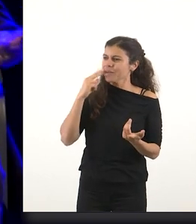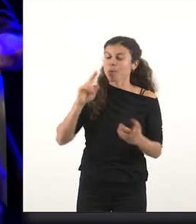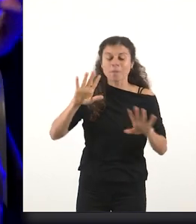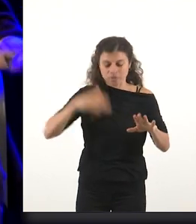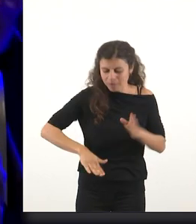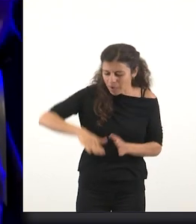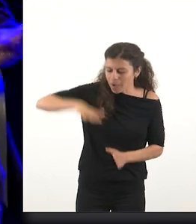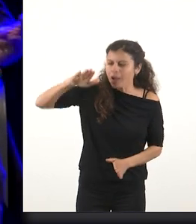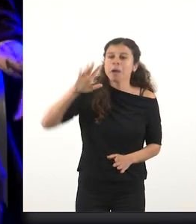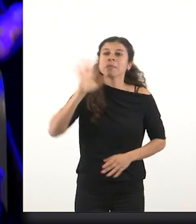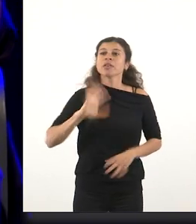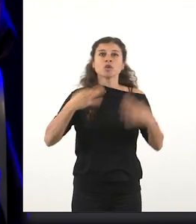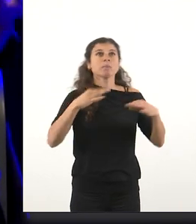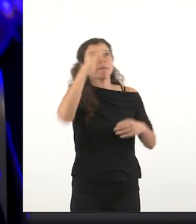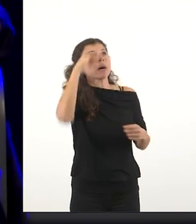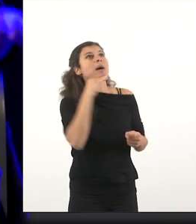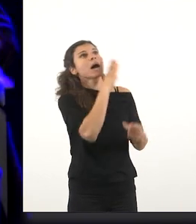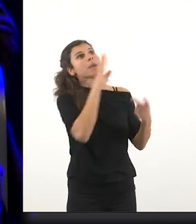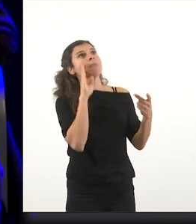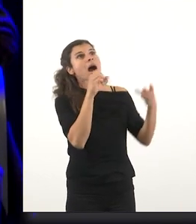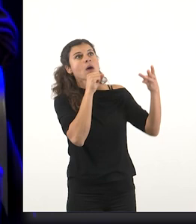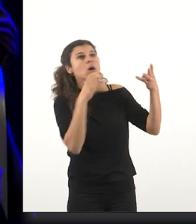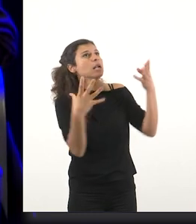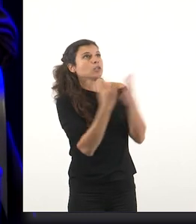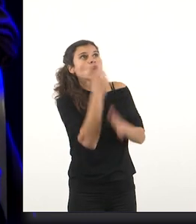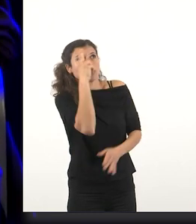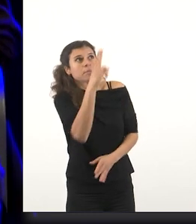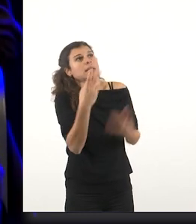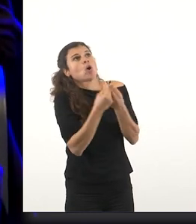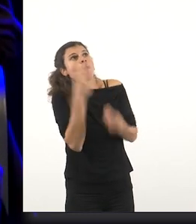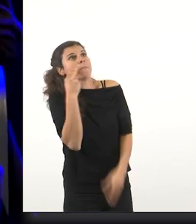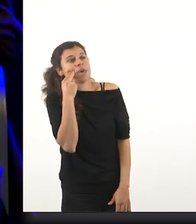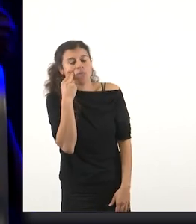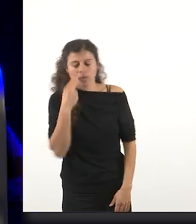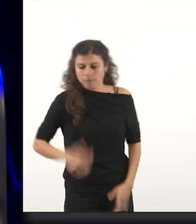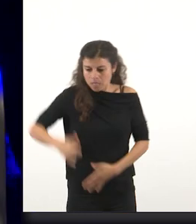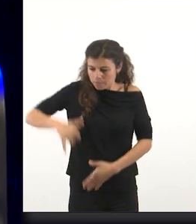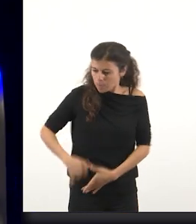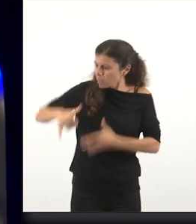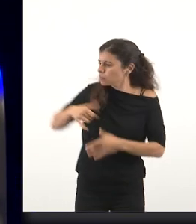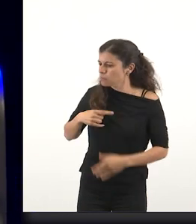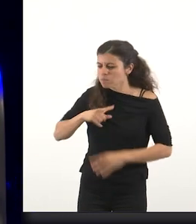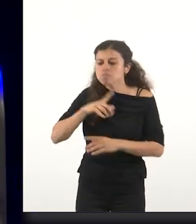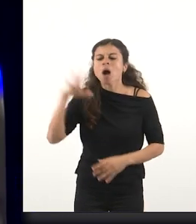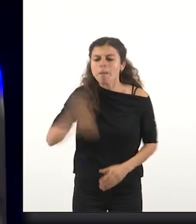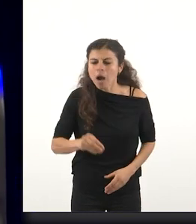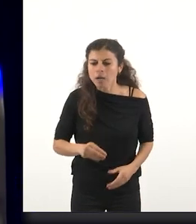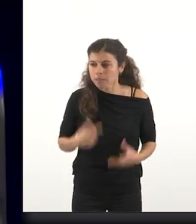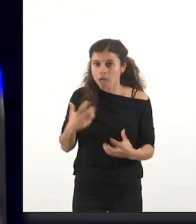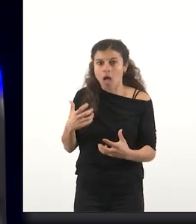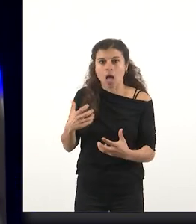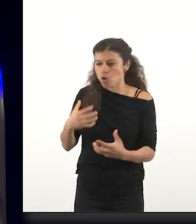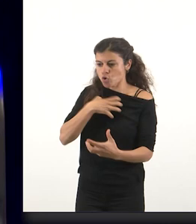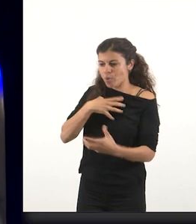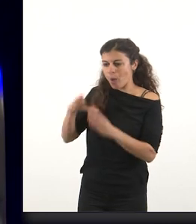mamá, al abuelo y la abuela, quien nos cuide, hay que respetarle, pero siempre con un poquito de miedo. ¡Rin, rin! ¡Apaga el teléfono! Soy incapaz de apagar el teléfono